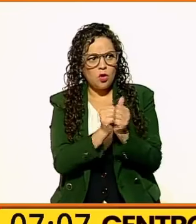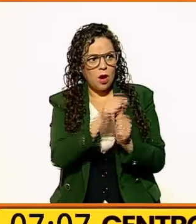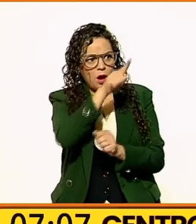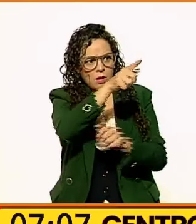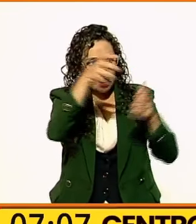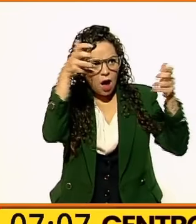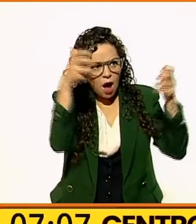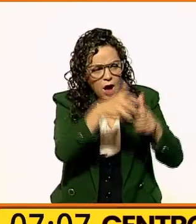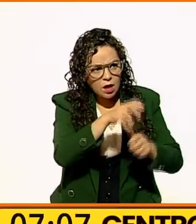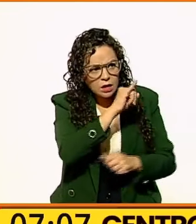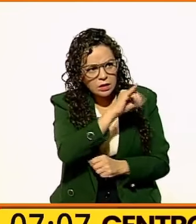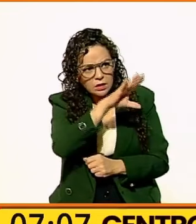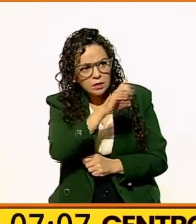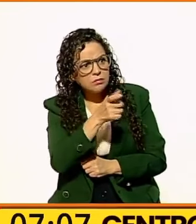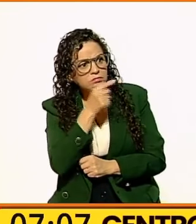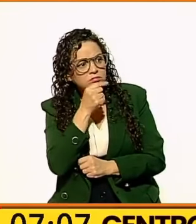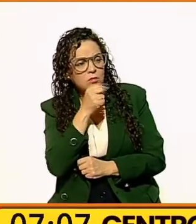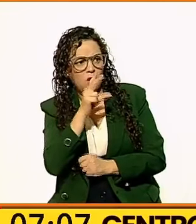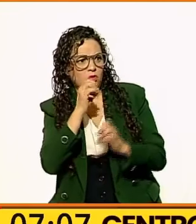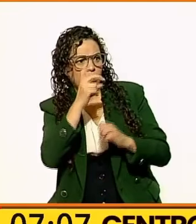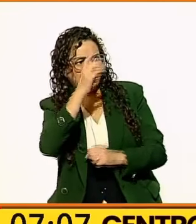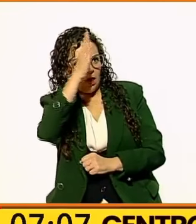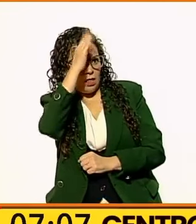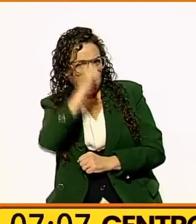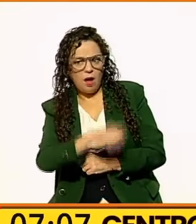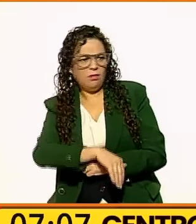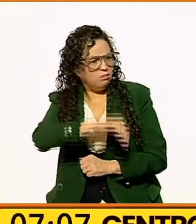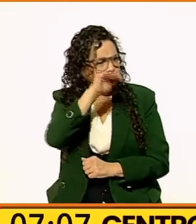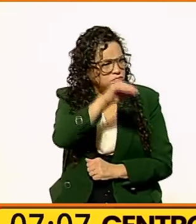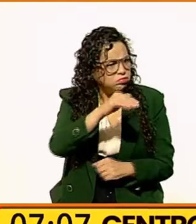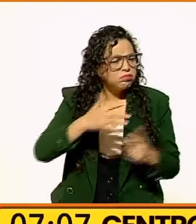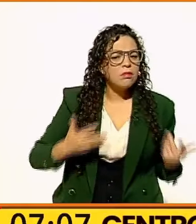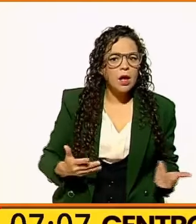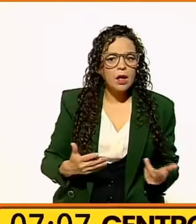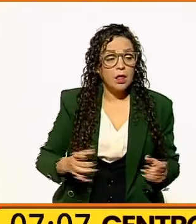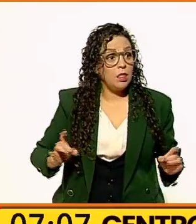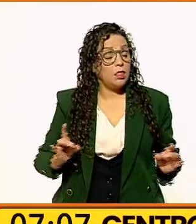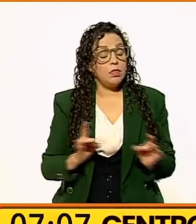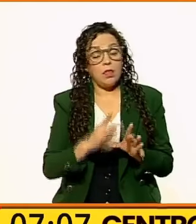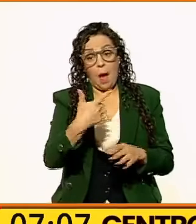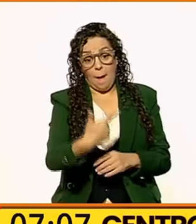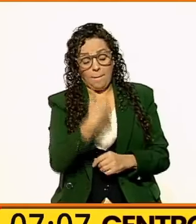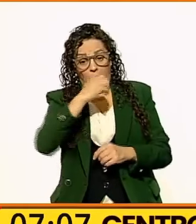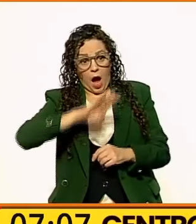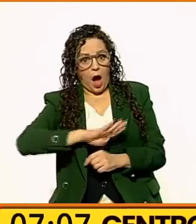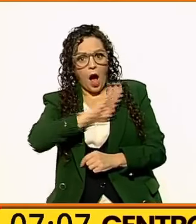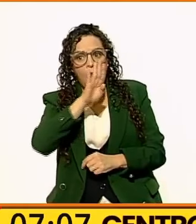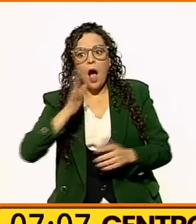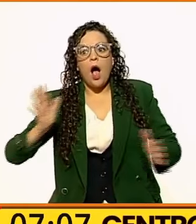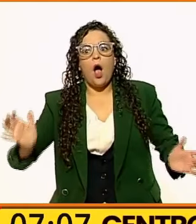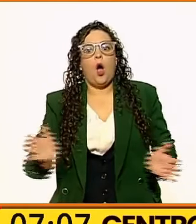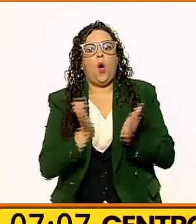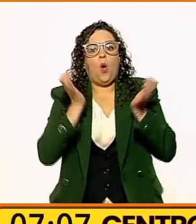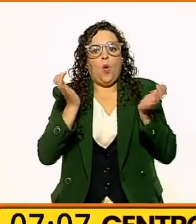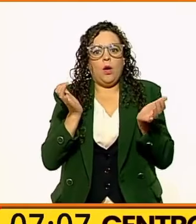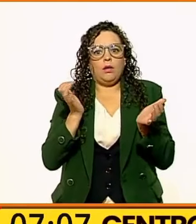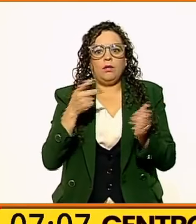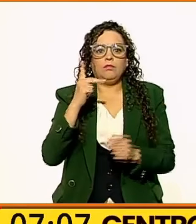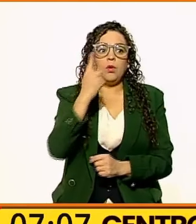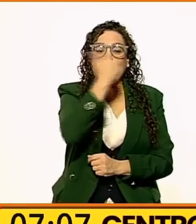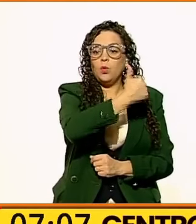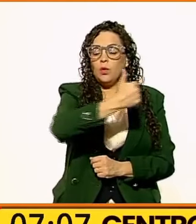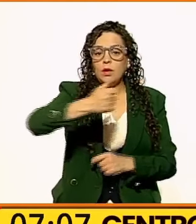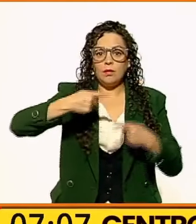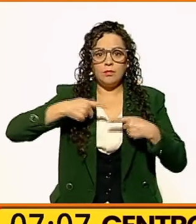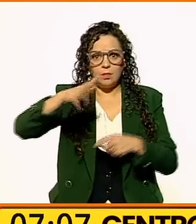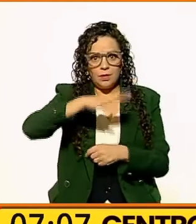acciones de los agentes. ¿Por qué? Porque la falta de protocolos, la llegada a comunidades afecta a todos y cada uno de los ciudadanos de los